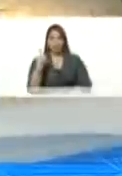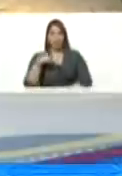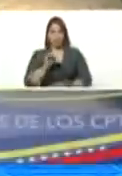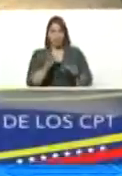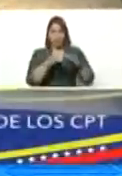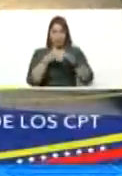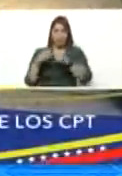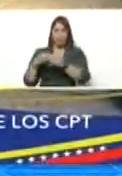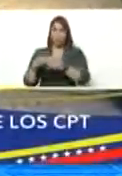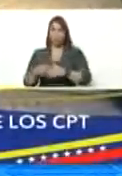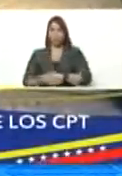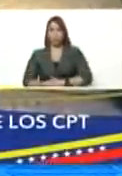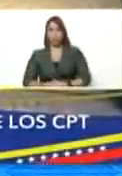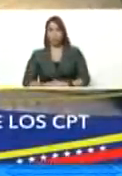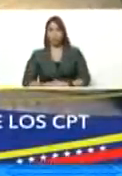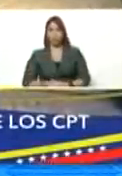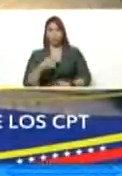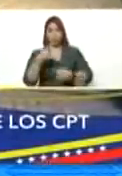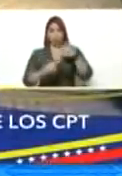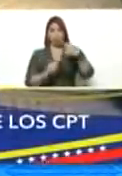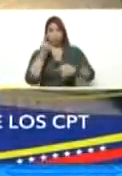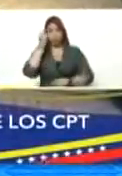equipo. Y a diario,